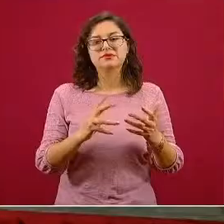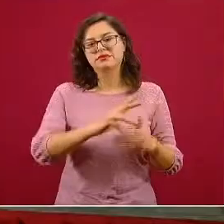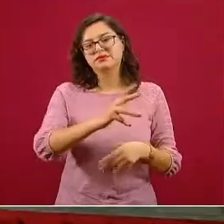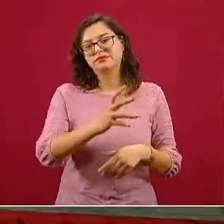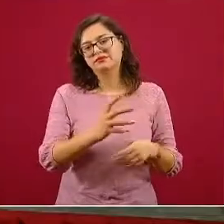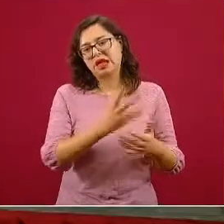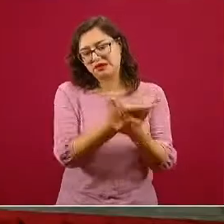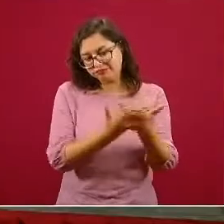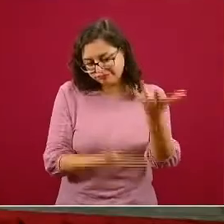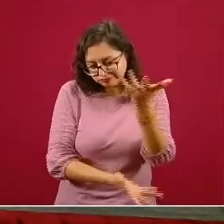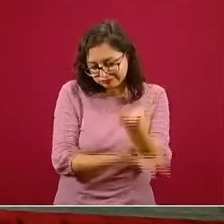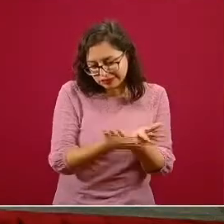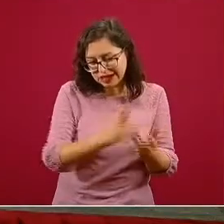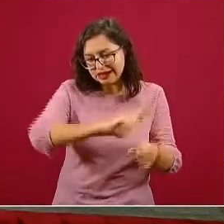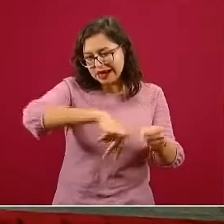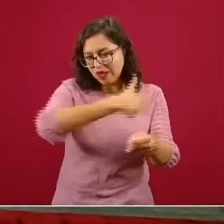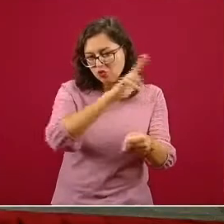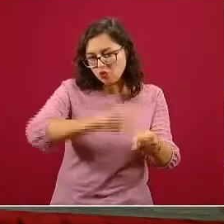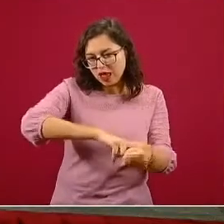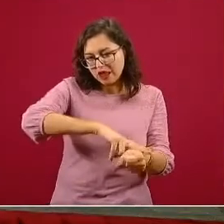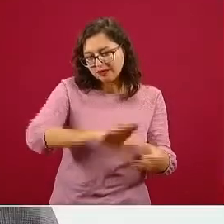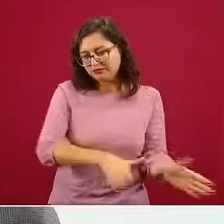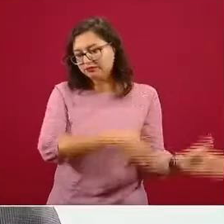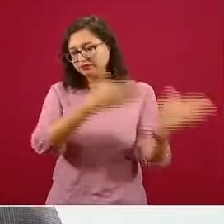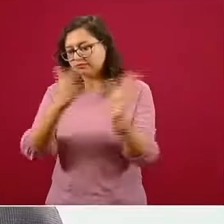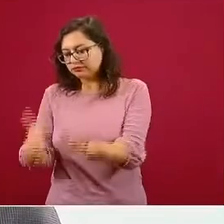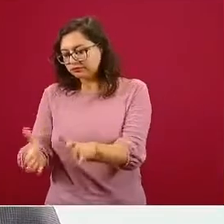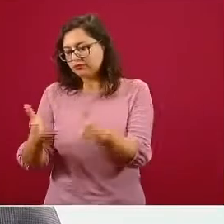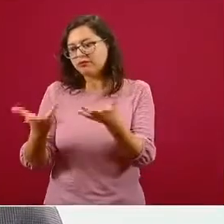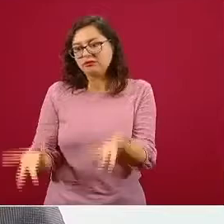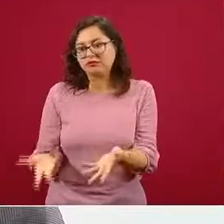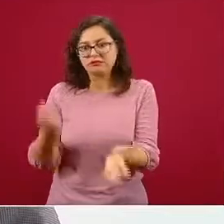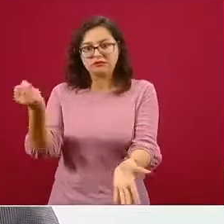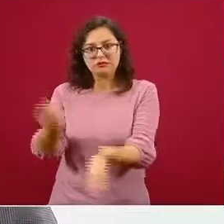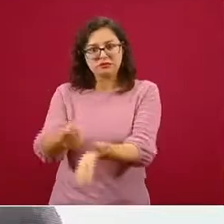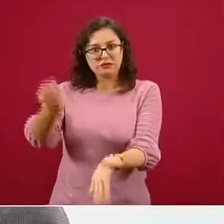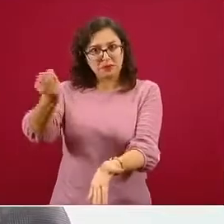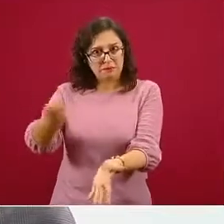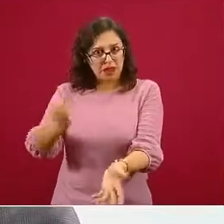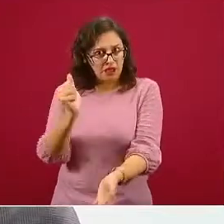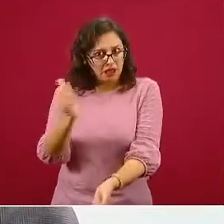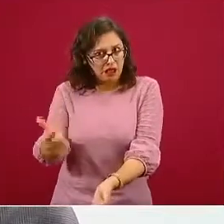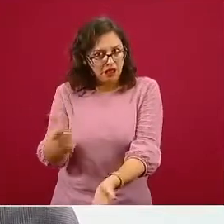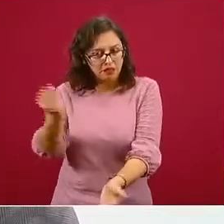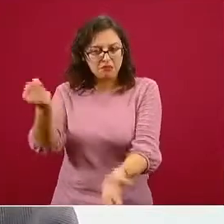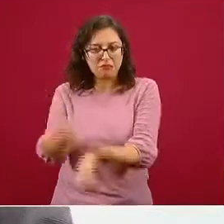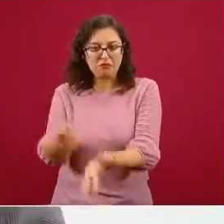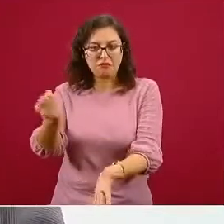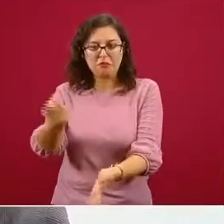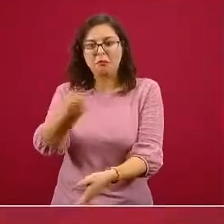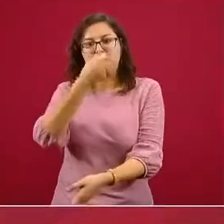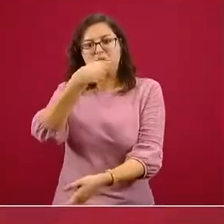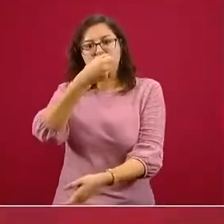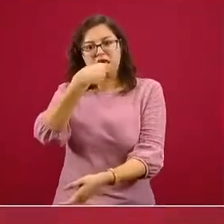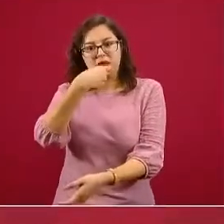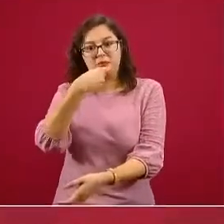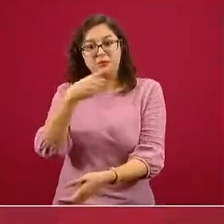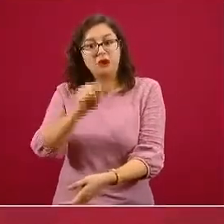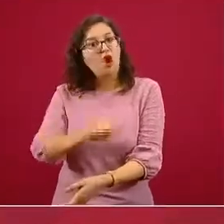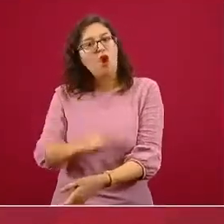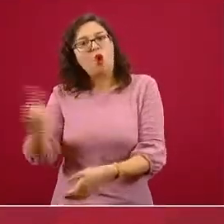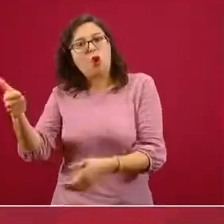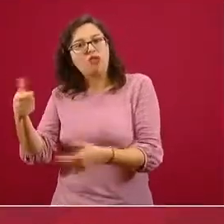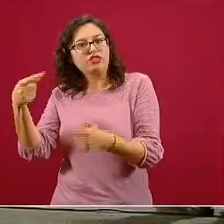artesanales, hasta otras incluso con una patente reconocida o un registro sanitario como medicamentos, pero